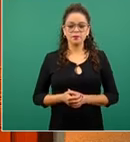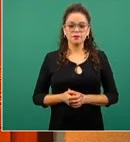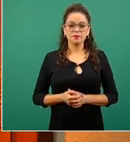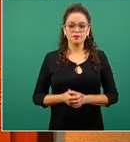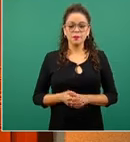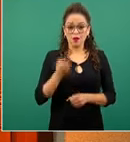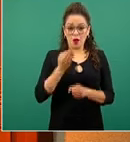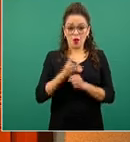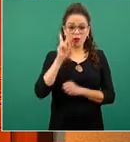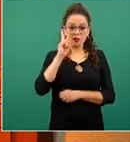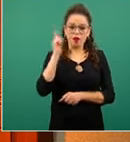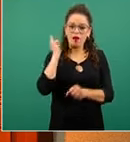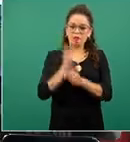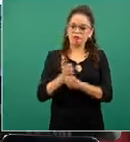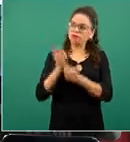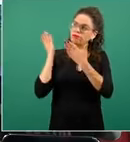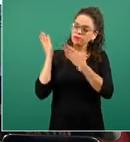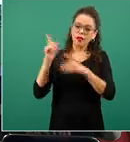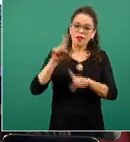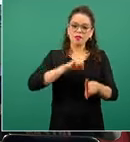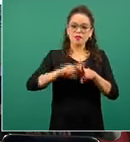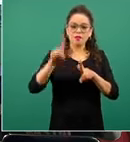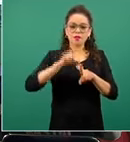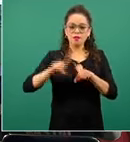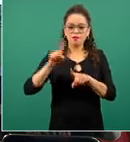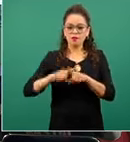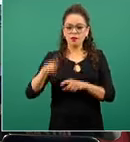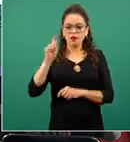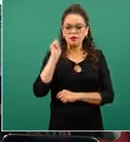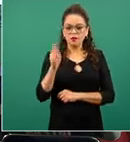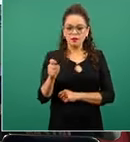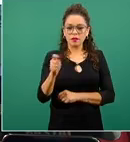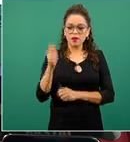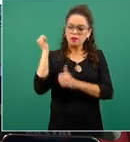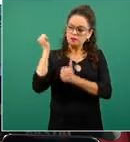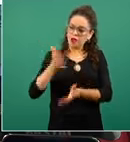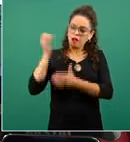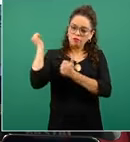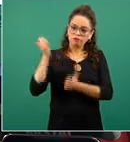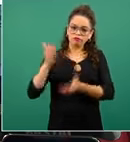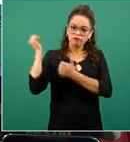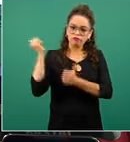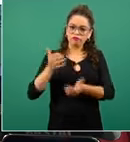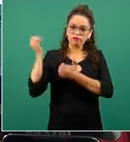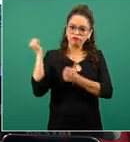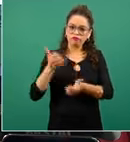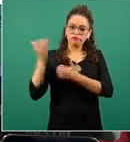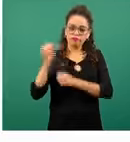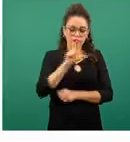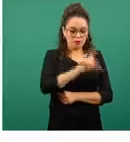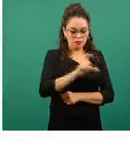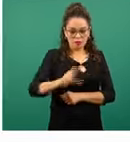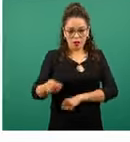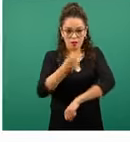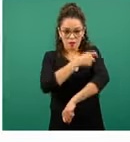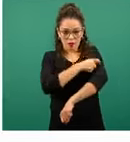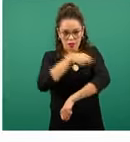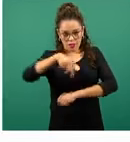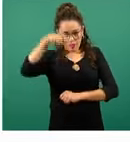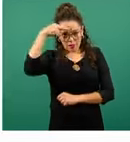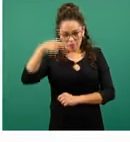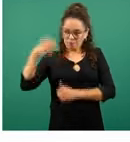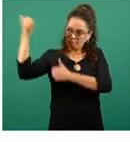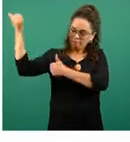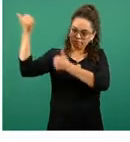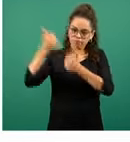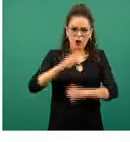tenemos identificadas los diferentes dotaciones, embarques que en su momento fueron llegando al país. La